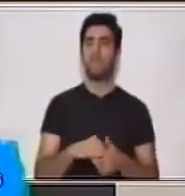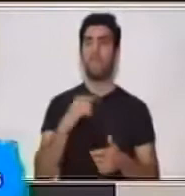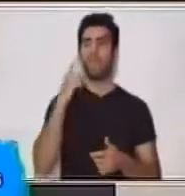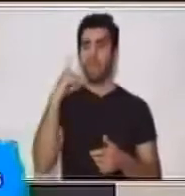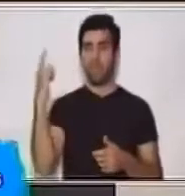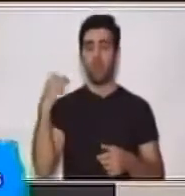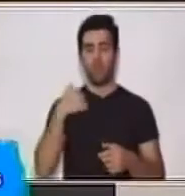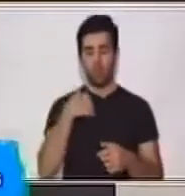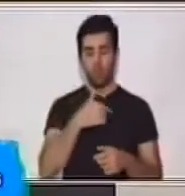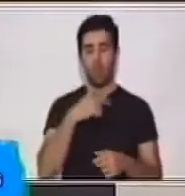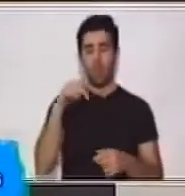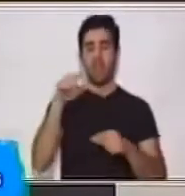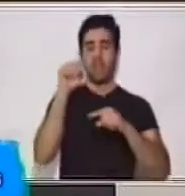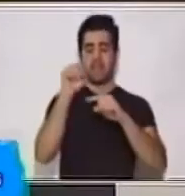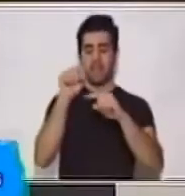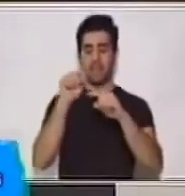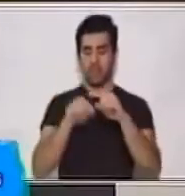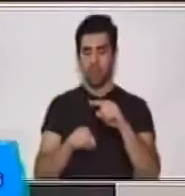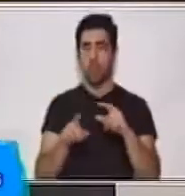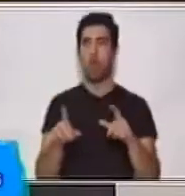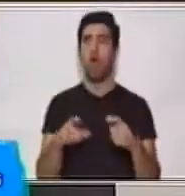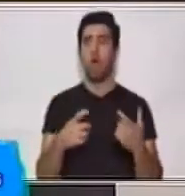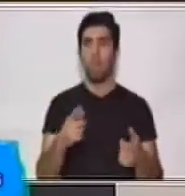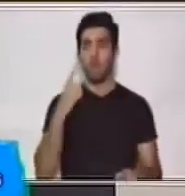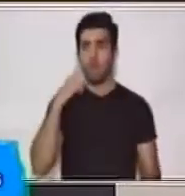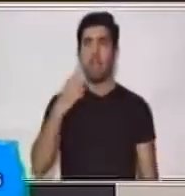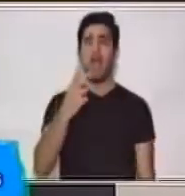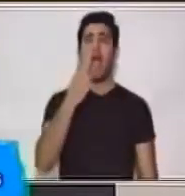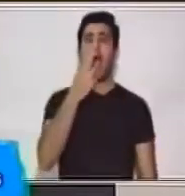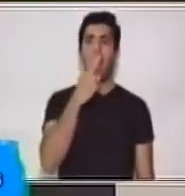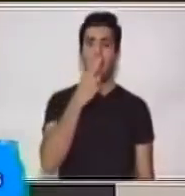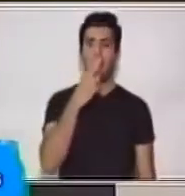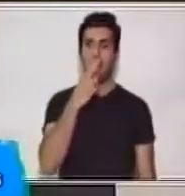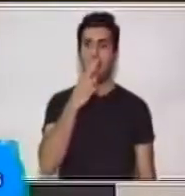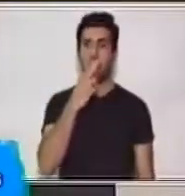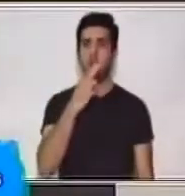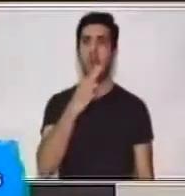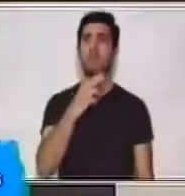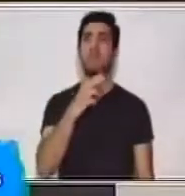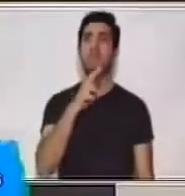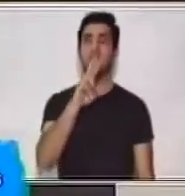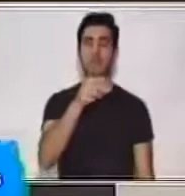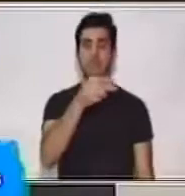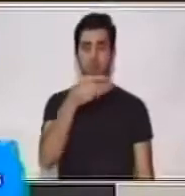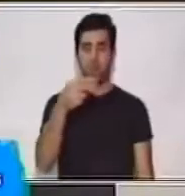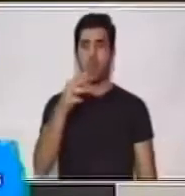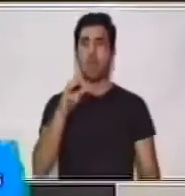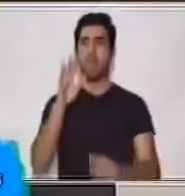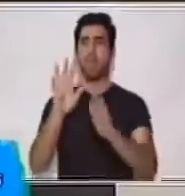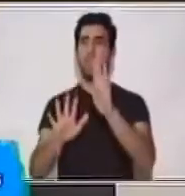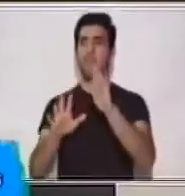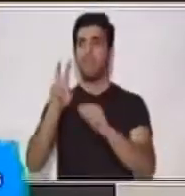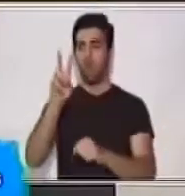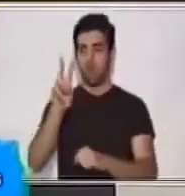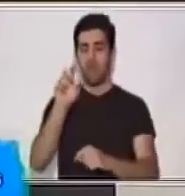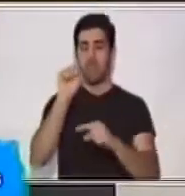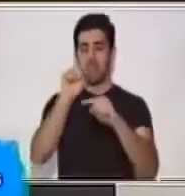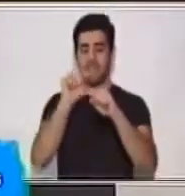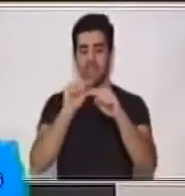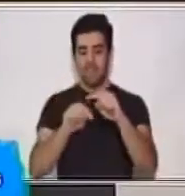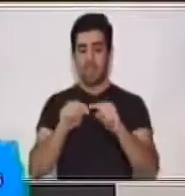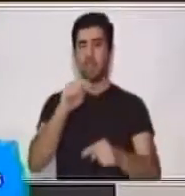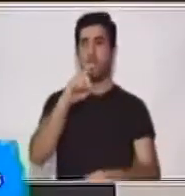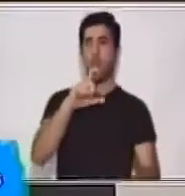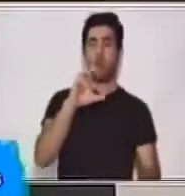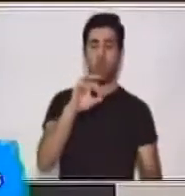ambos lados, despejando ya completamente la hipotenusa, que va a ser igual a 12